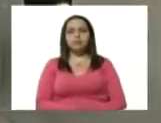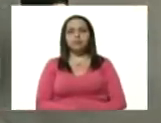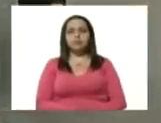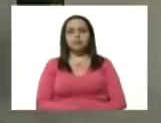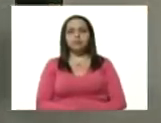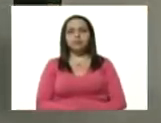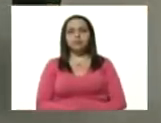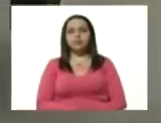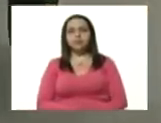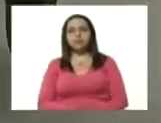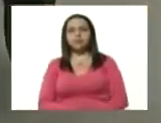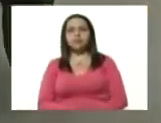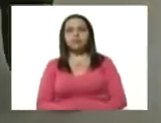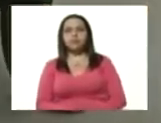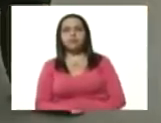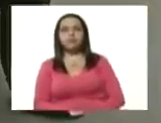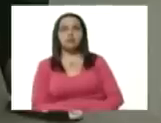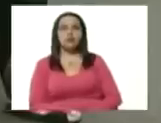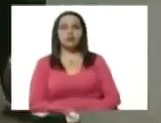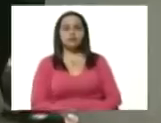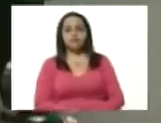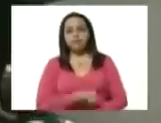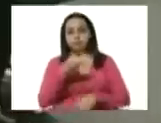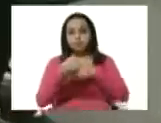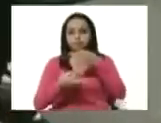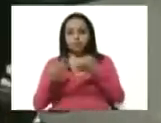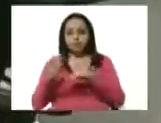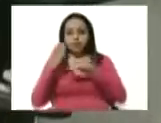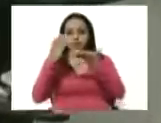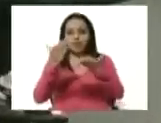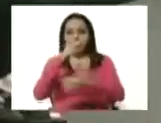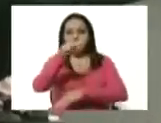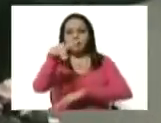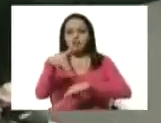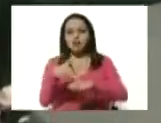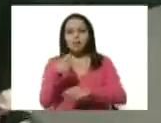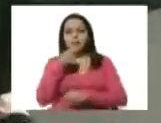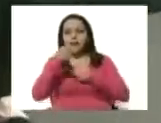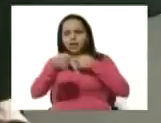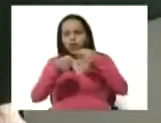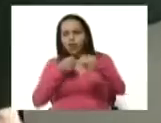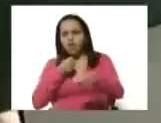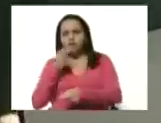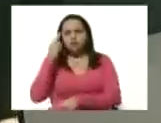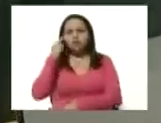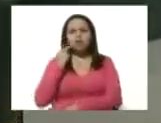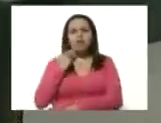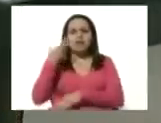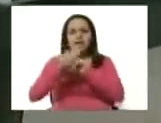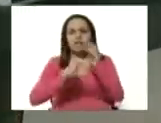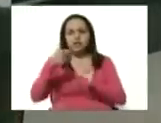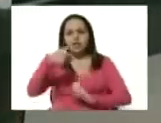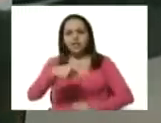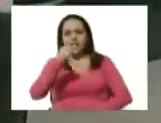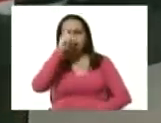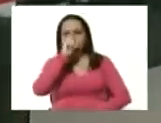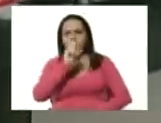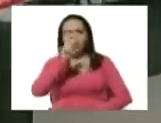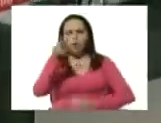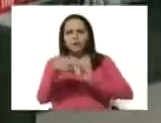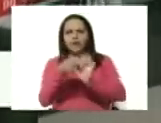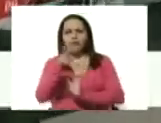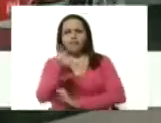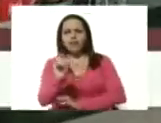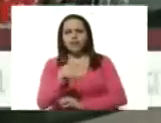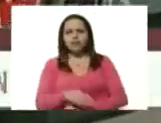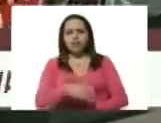Hemos destacado que es la entrega del Premio Nacional de Periodismo Simón Bolívar en esta edición del año 2020. Es